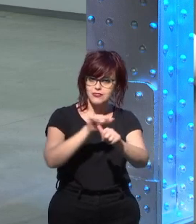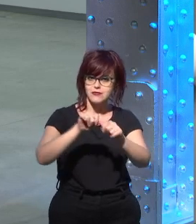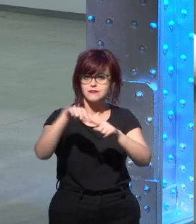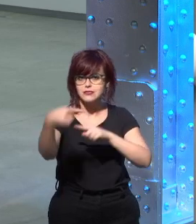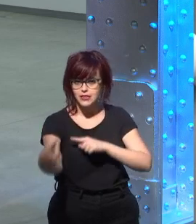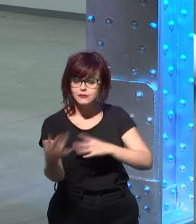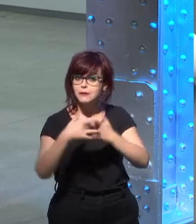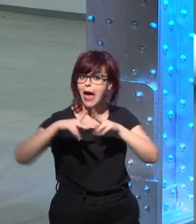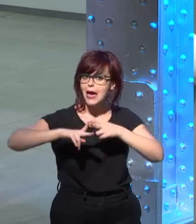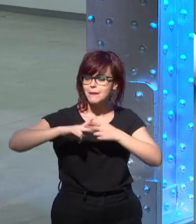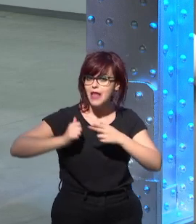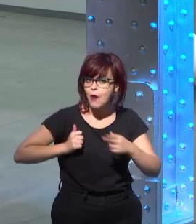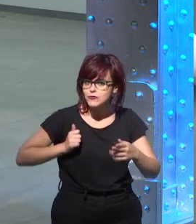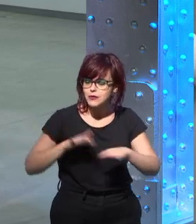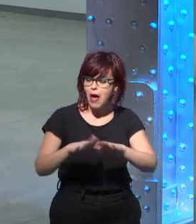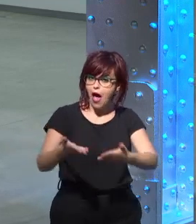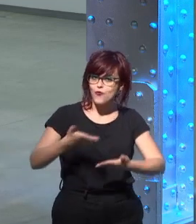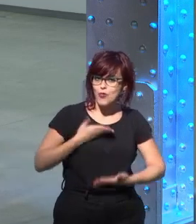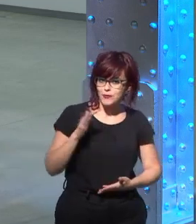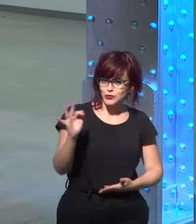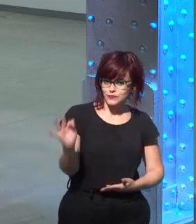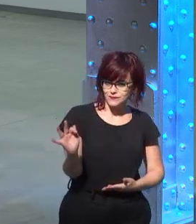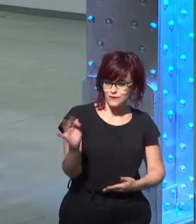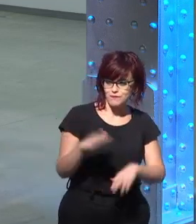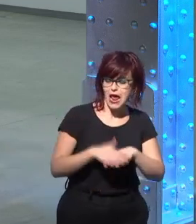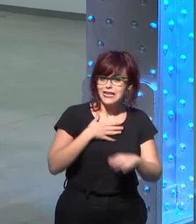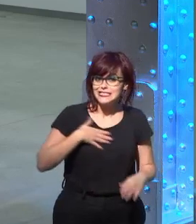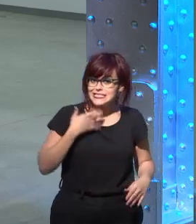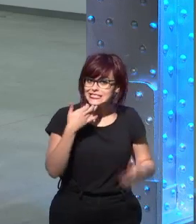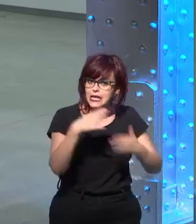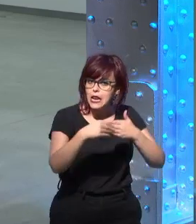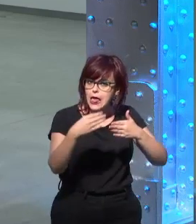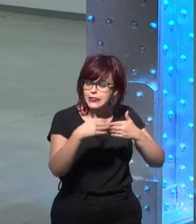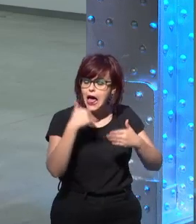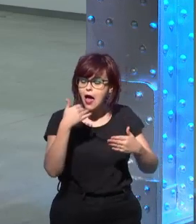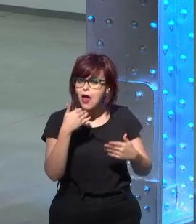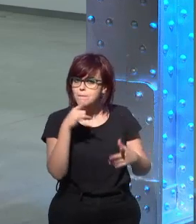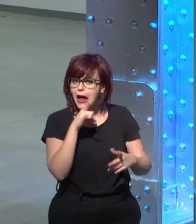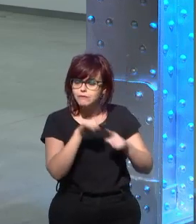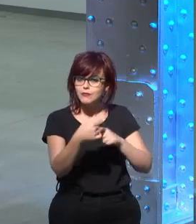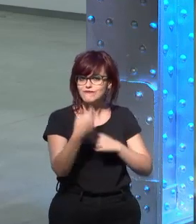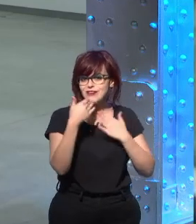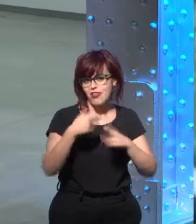utilizar esas herramientas que nos ayuden a satisfacer mejor a nuestros clientes.